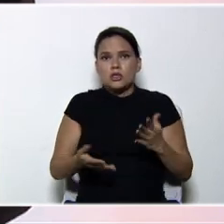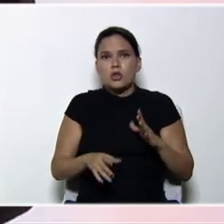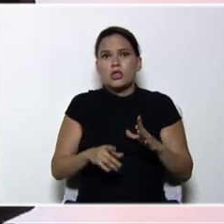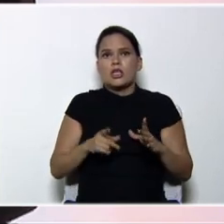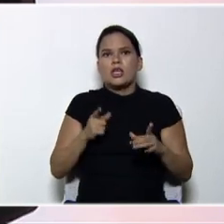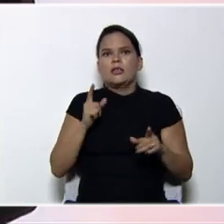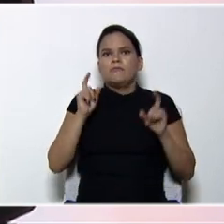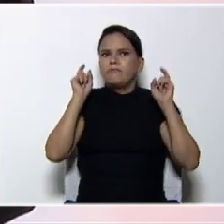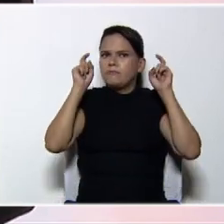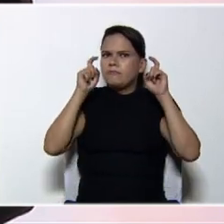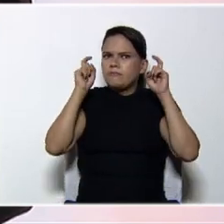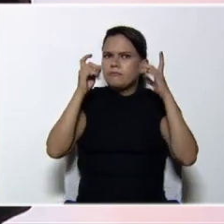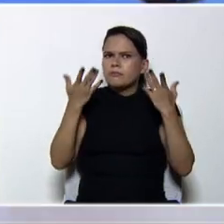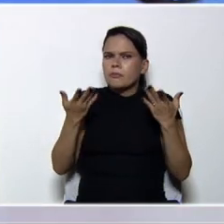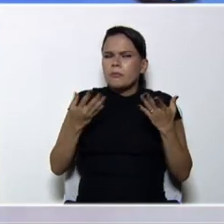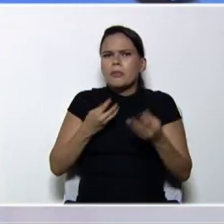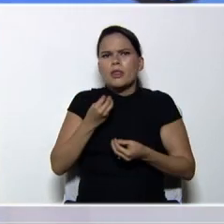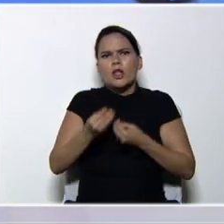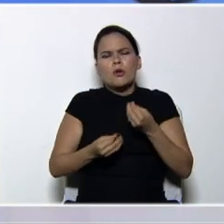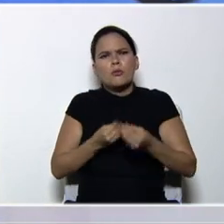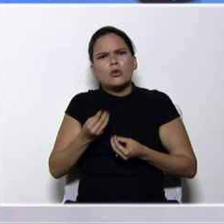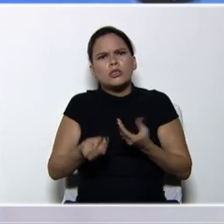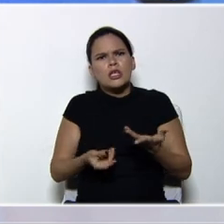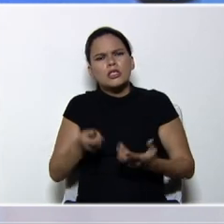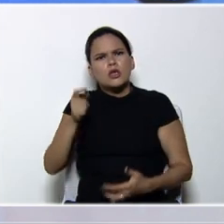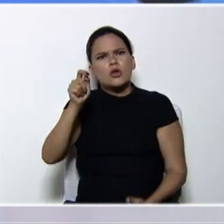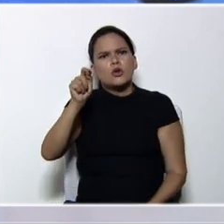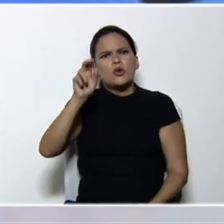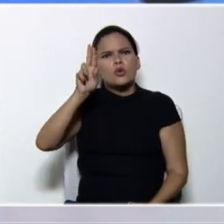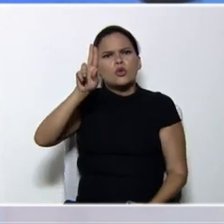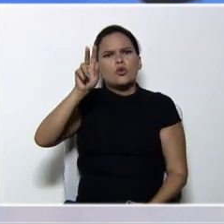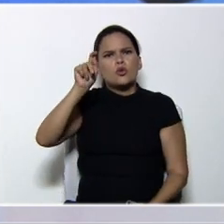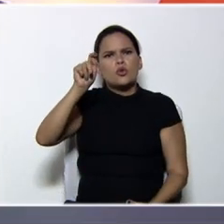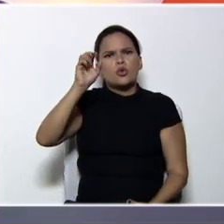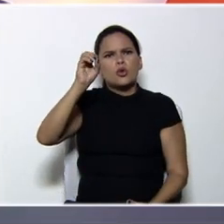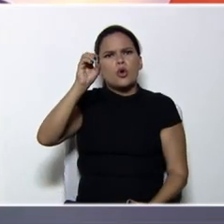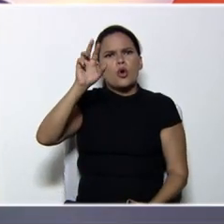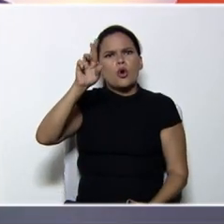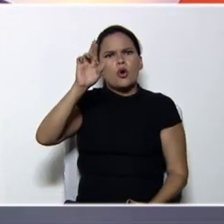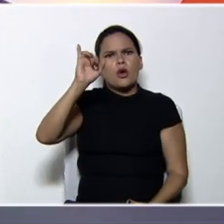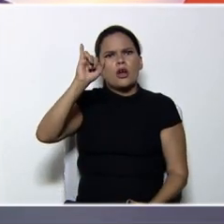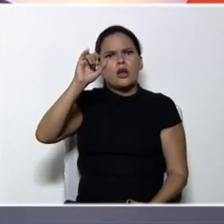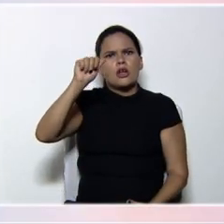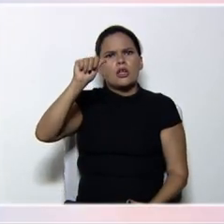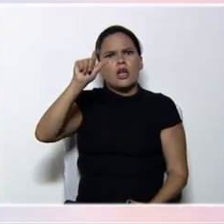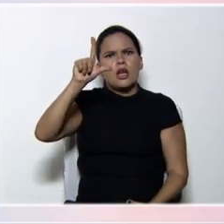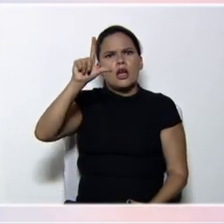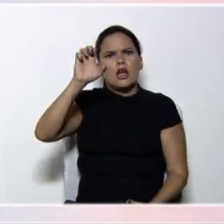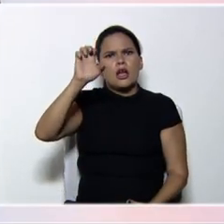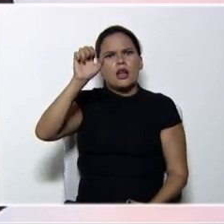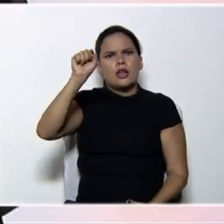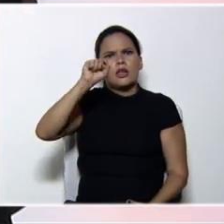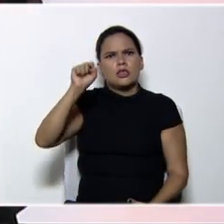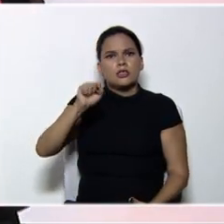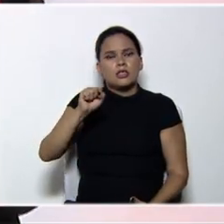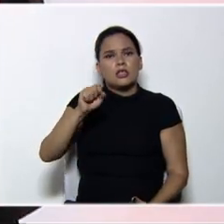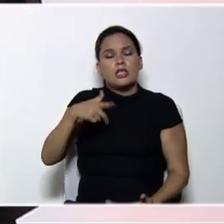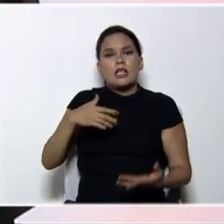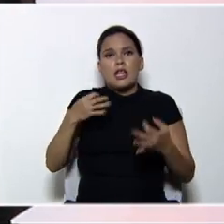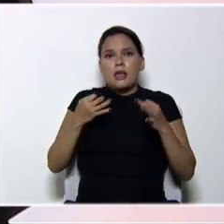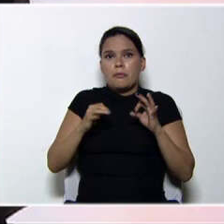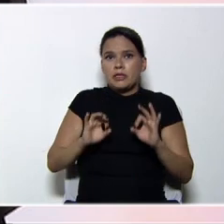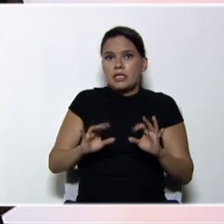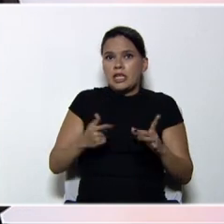maravillosos. ¿Y cómo se elaboran los tutoriales, mi profe? ¿Podrías explicarnos al respecto? Desde las especialidades ocupacionales tenemos